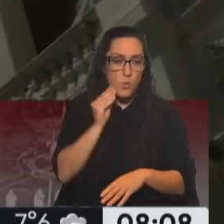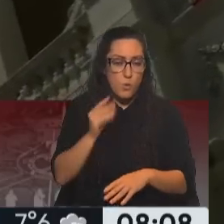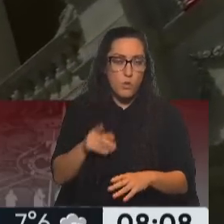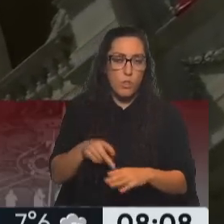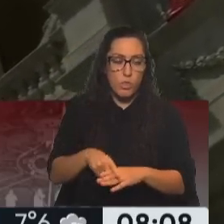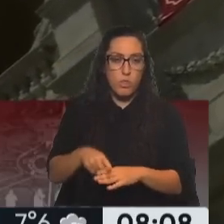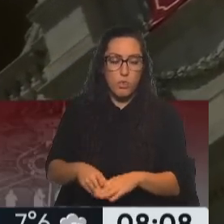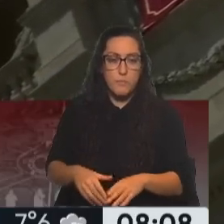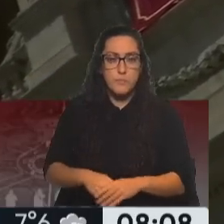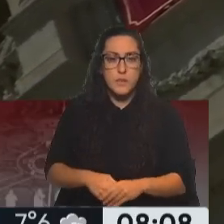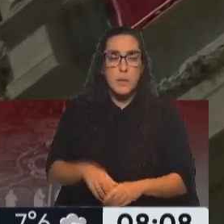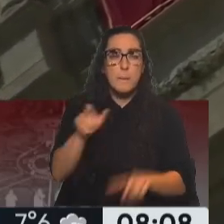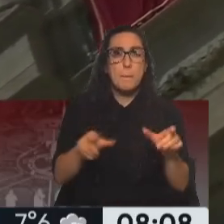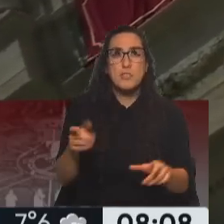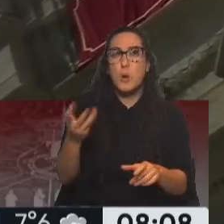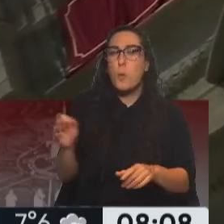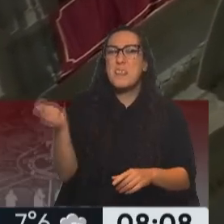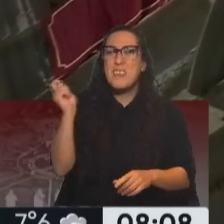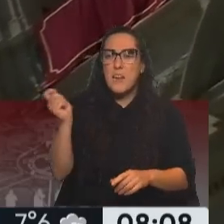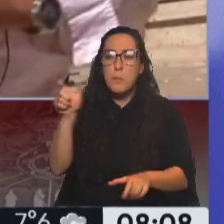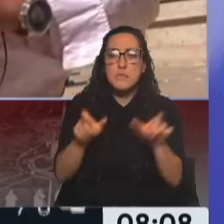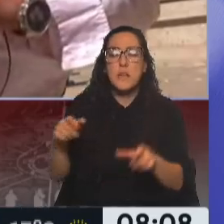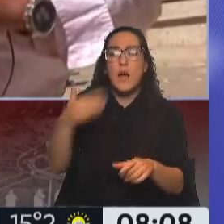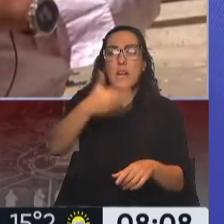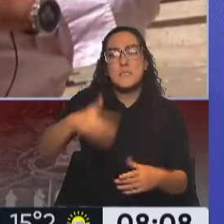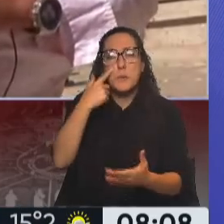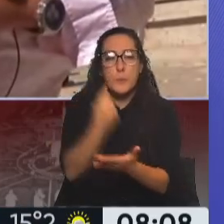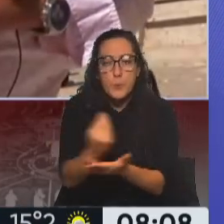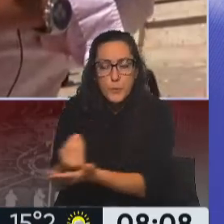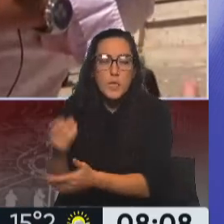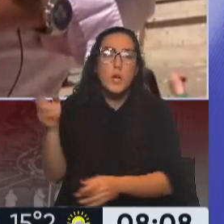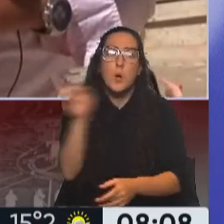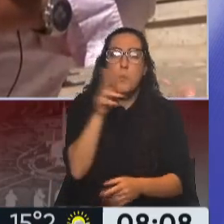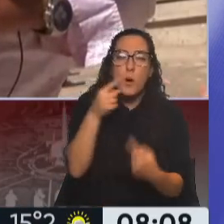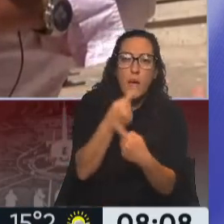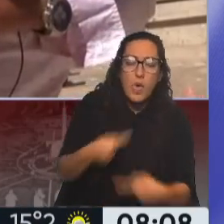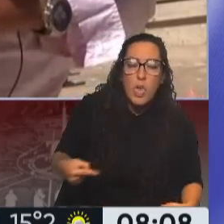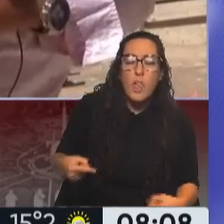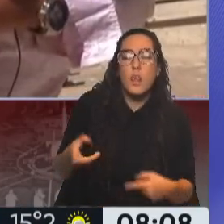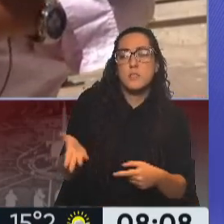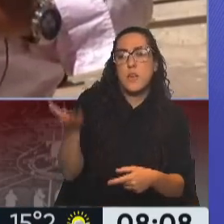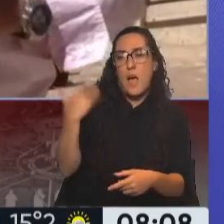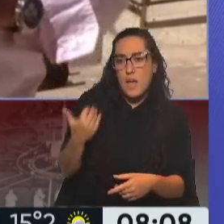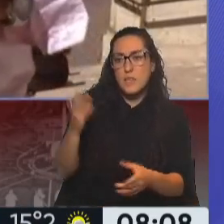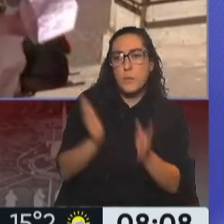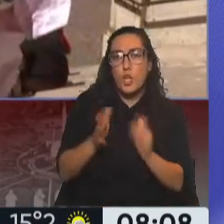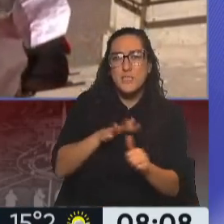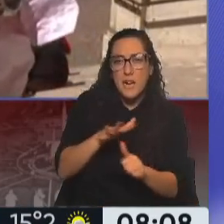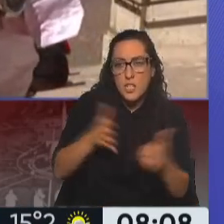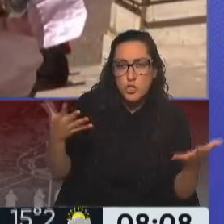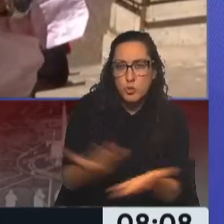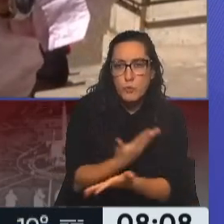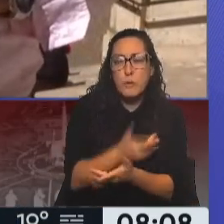son víctimas de trata, gente en situación de calle, mujeres que sufrieron violencia de